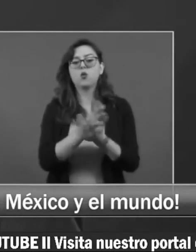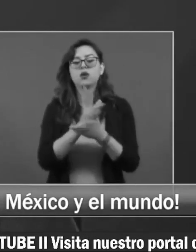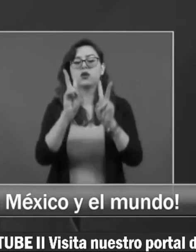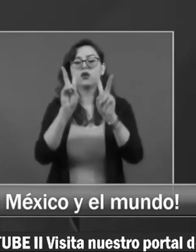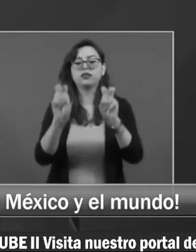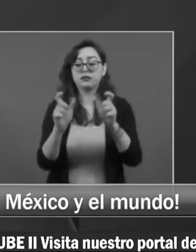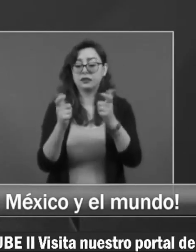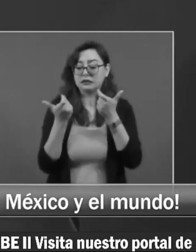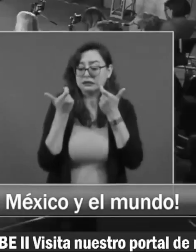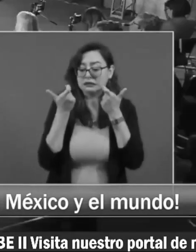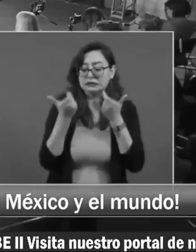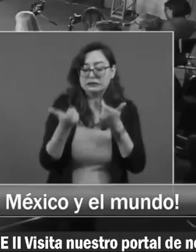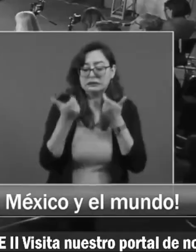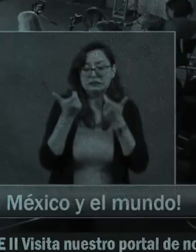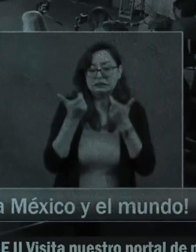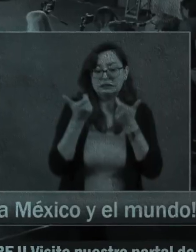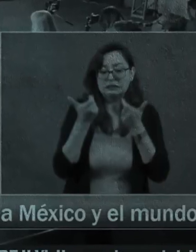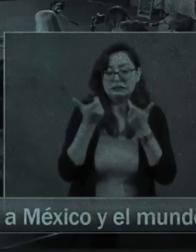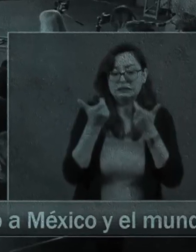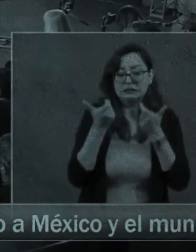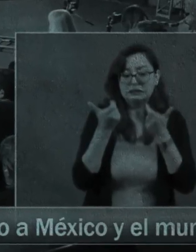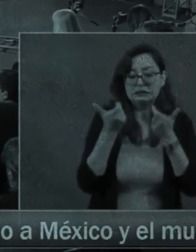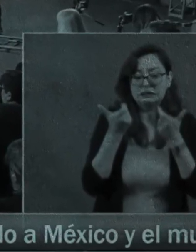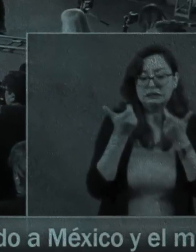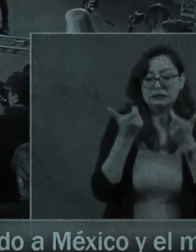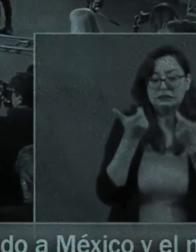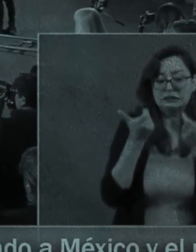con tantos privilegios.